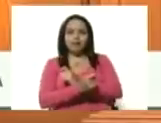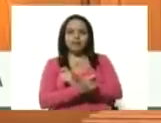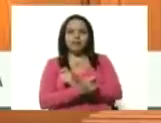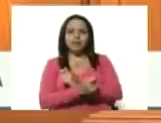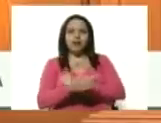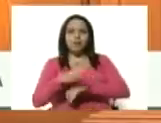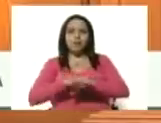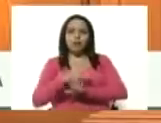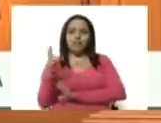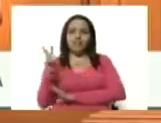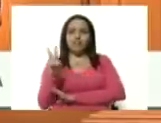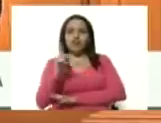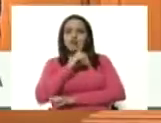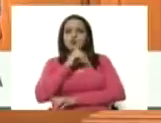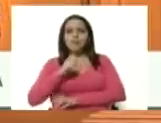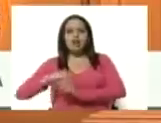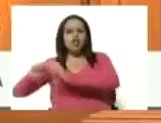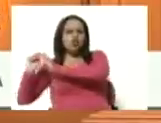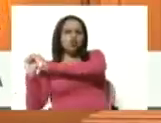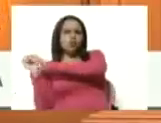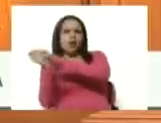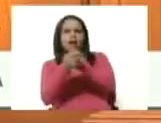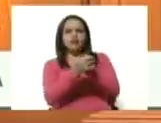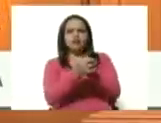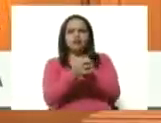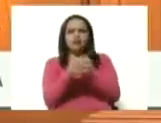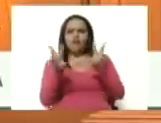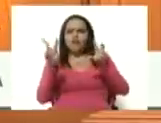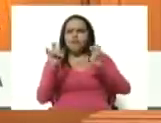en Venezuela se le llama tubazo, ¿verdad?